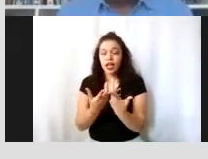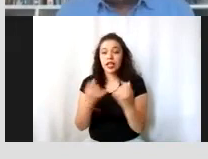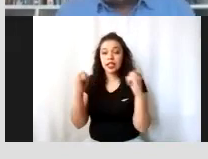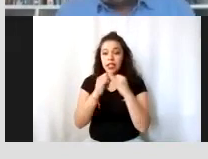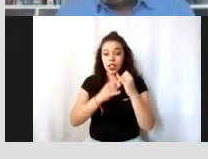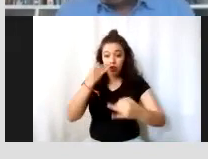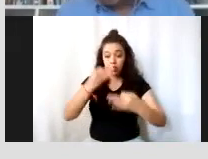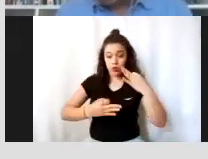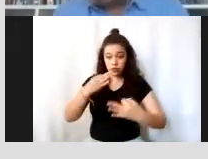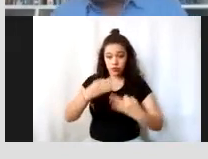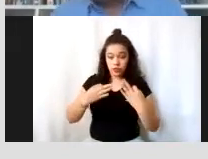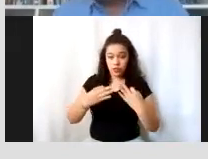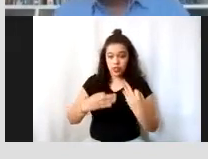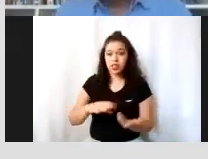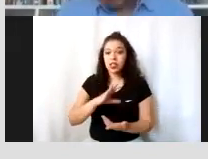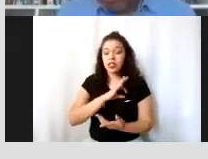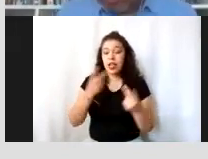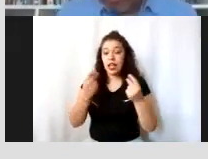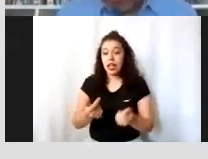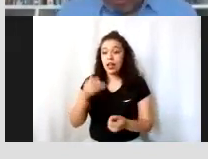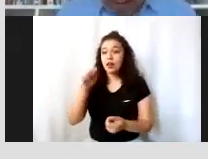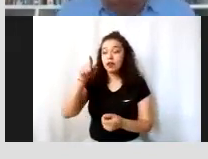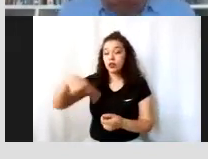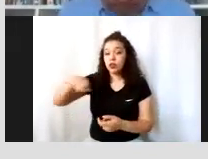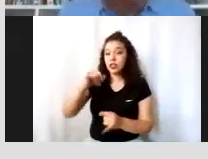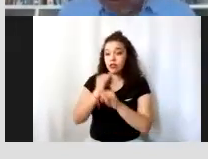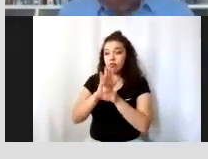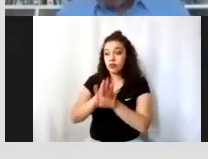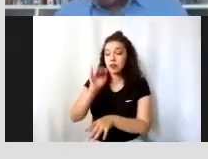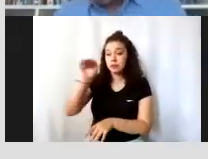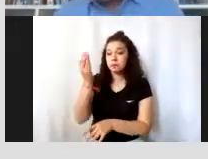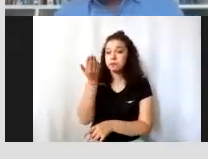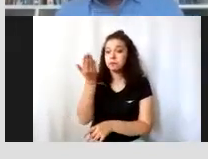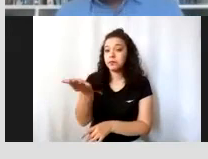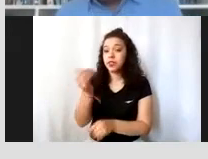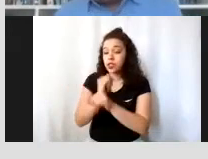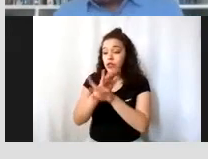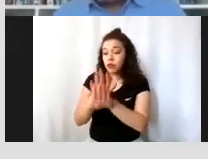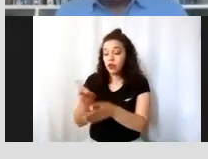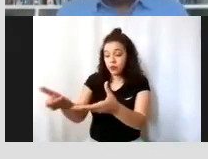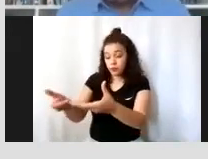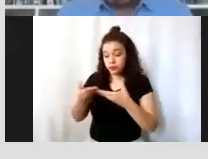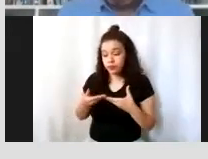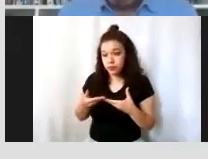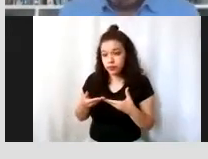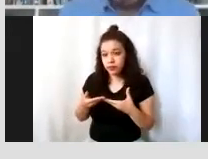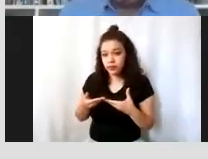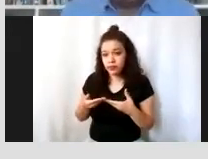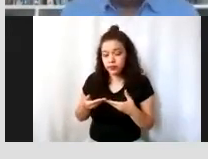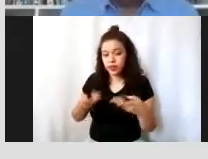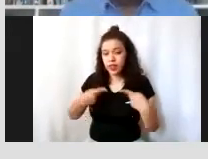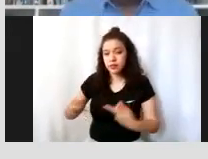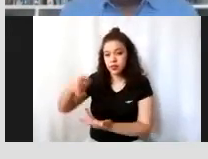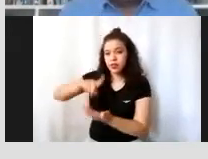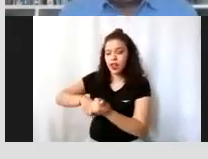justicia de inmediato les pediría a ustedes que les dieran datos de, de las personas que están